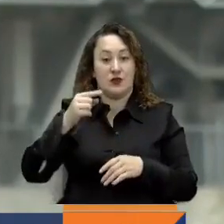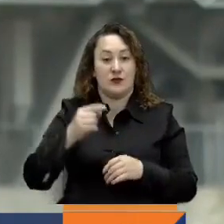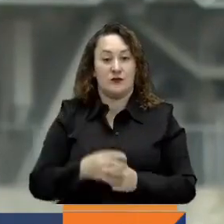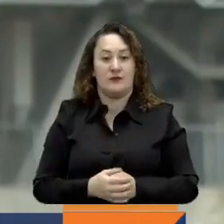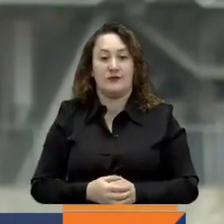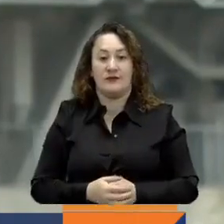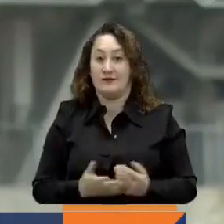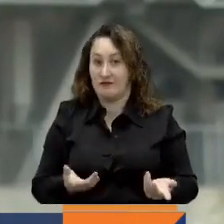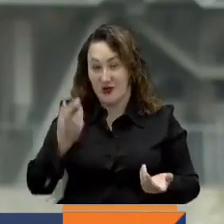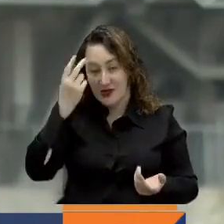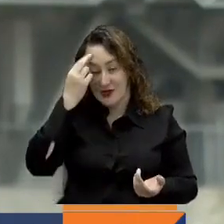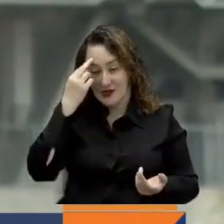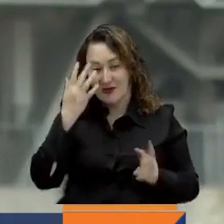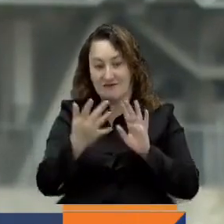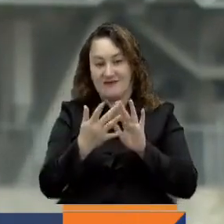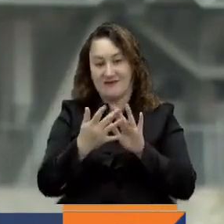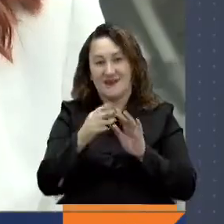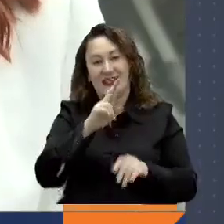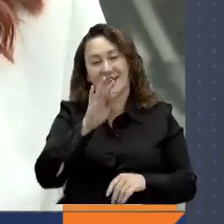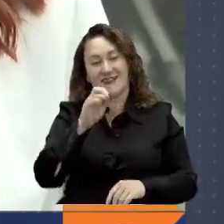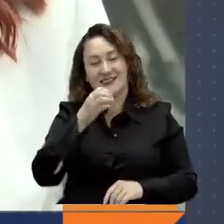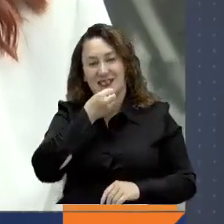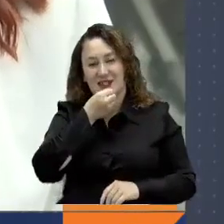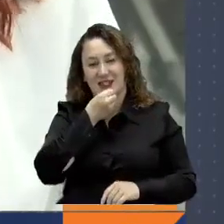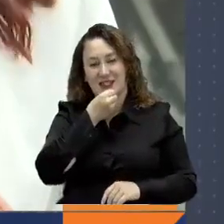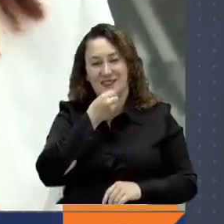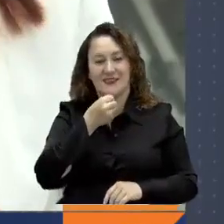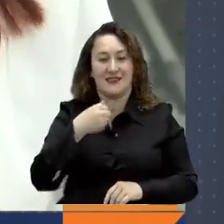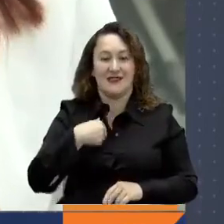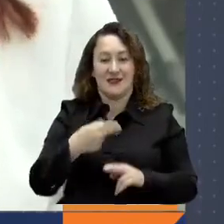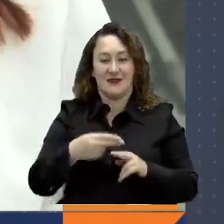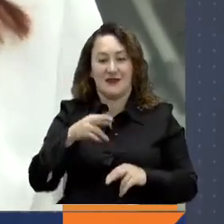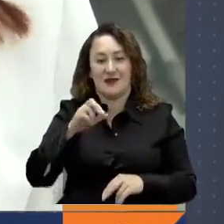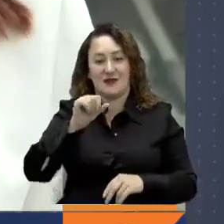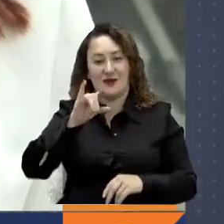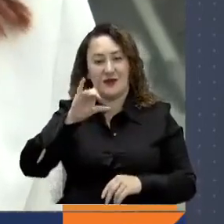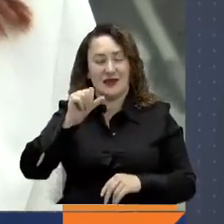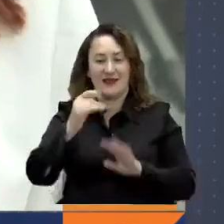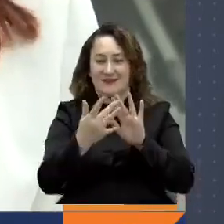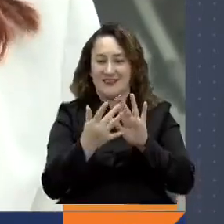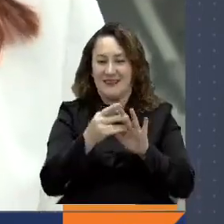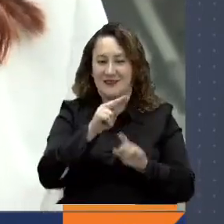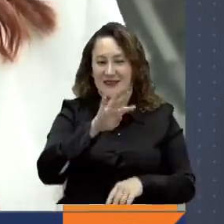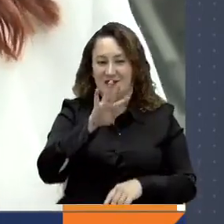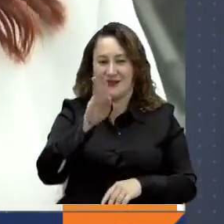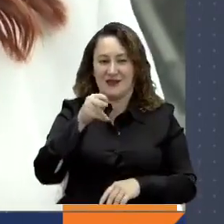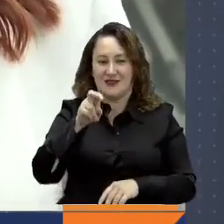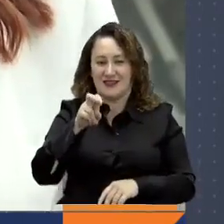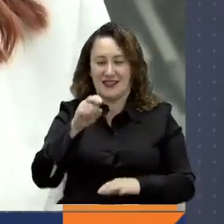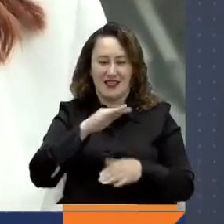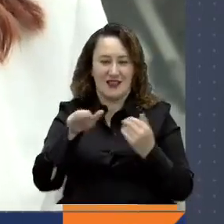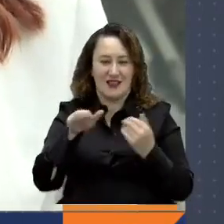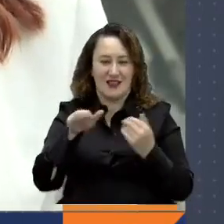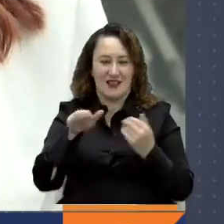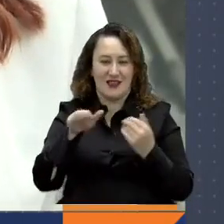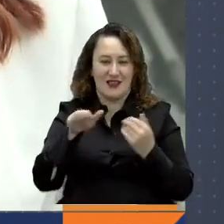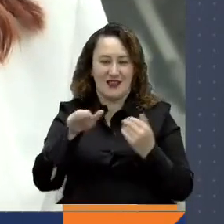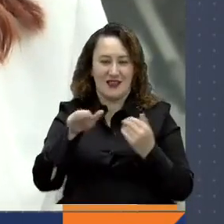final. Y por supuesto para que sigan conectados con RTVC Noticias, soy Paula Fresneda. Estamos conectados 24/7 con todo lo que pasa con la Sub-20.